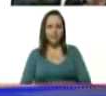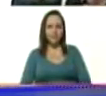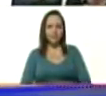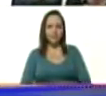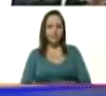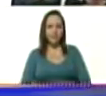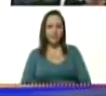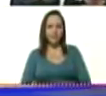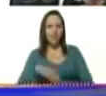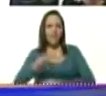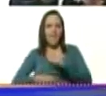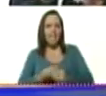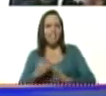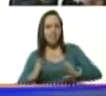le aplica sanciones.